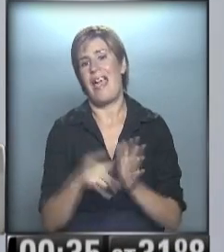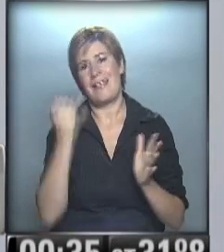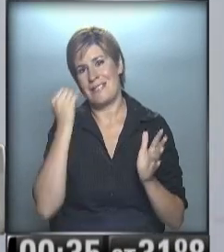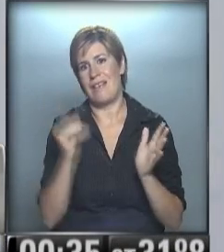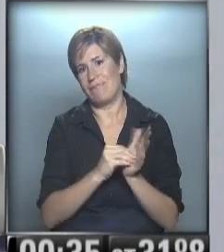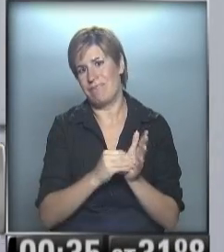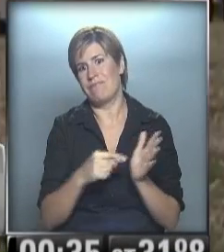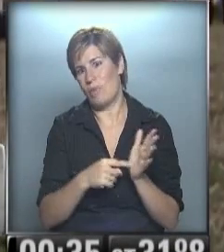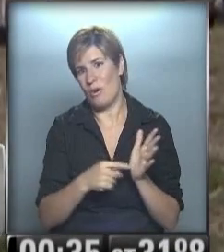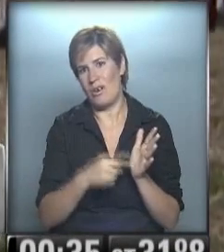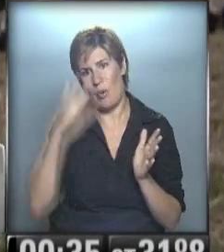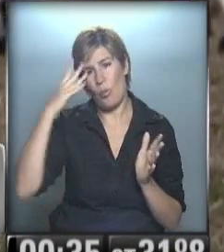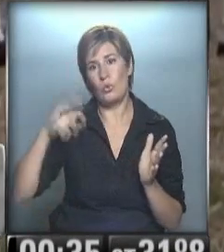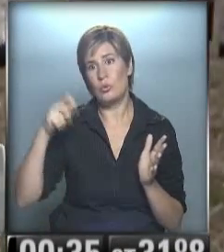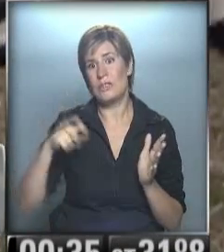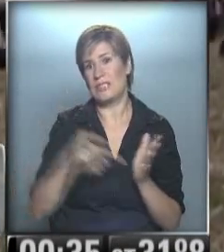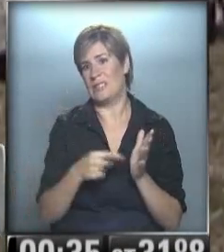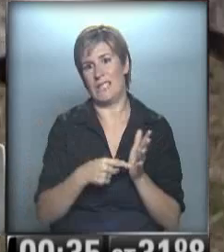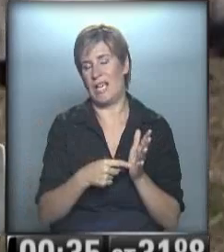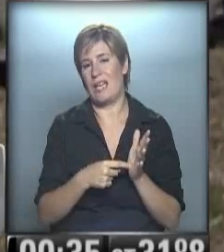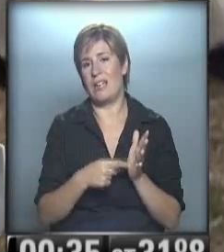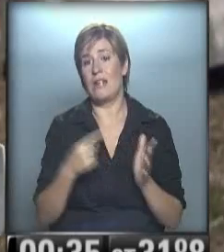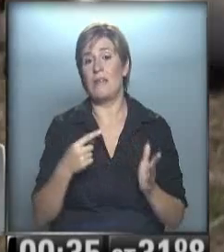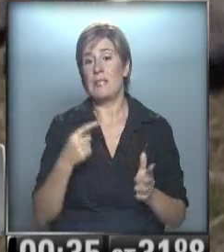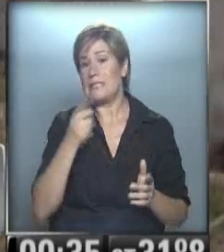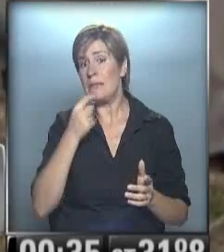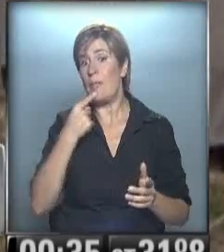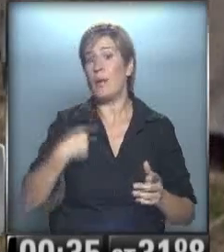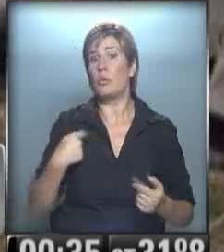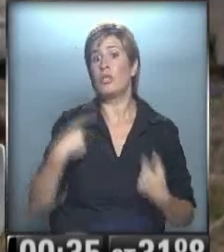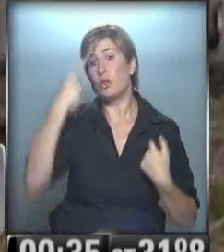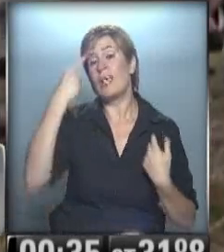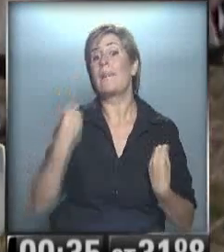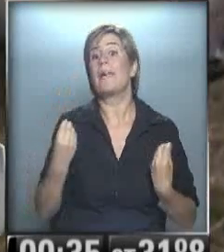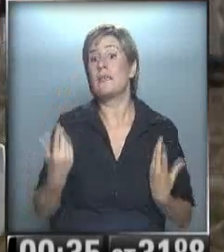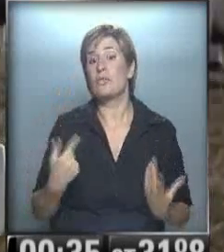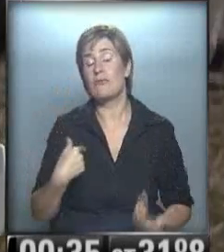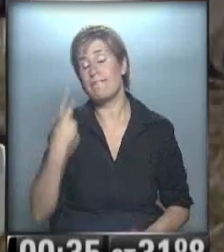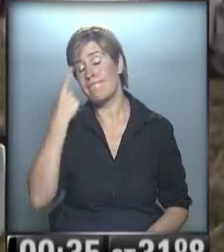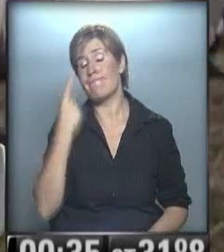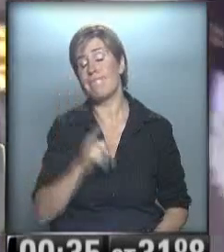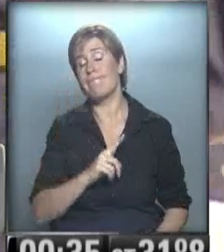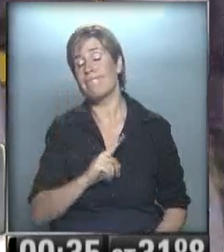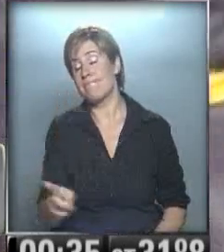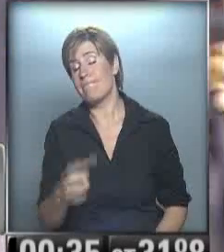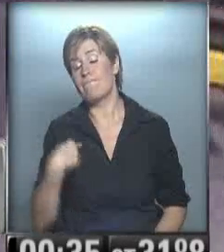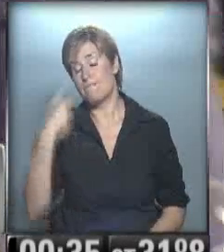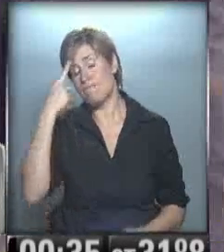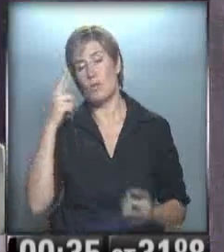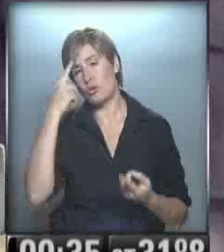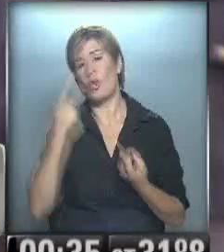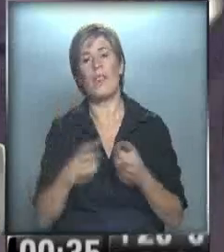significa nuestro sistema jurídico. Cuando me preguntaron por mi opinión es negativa. La verdad que hay que solamente ver